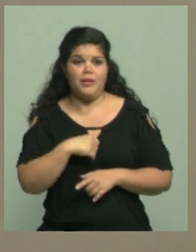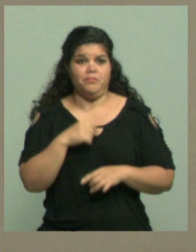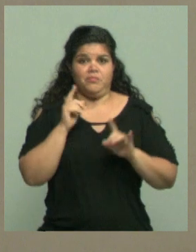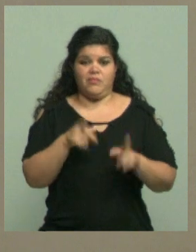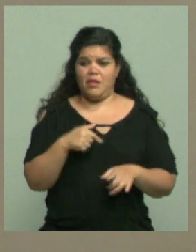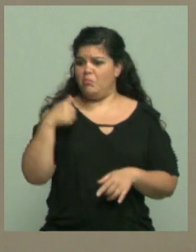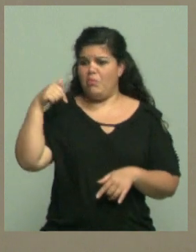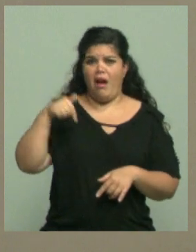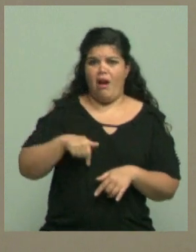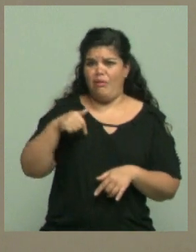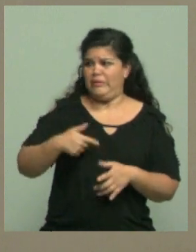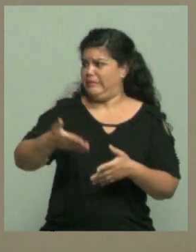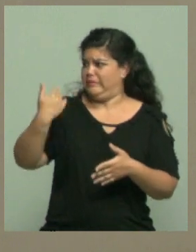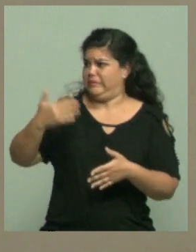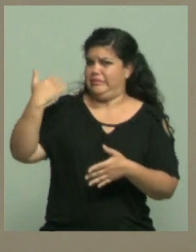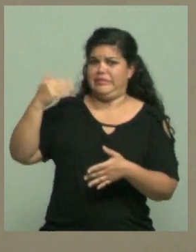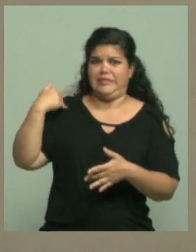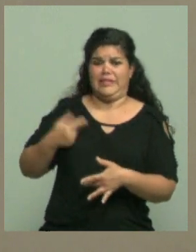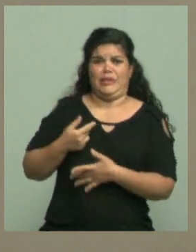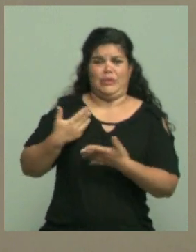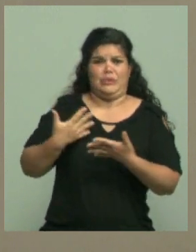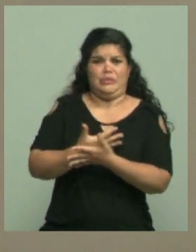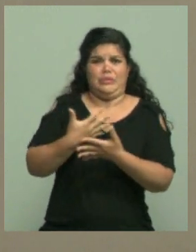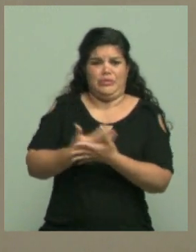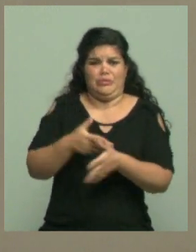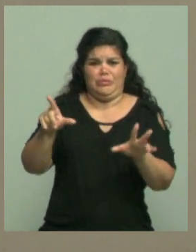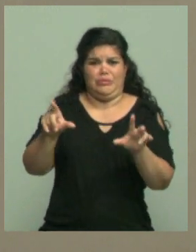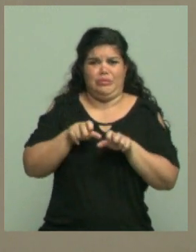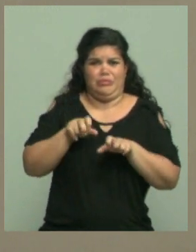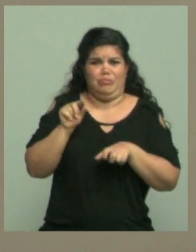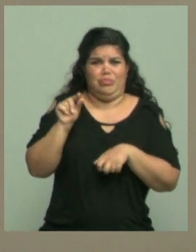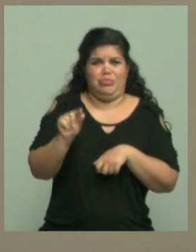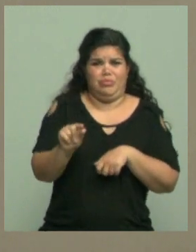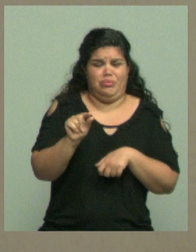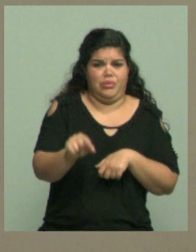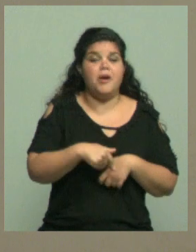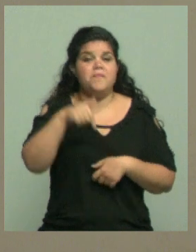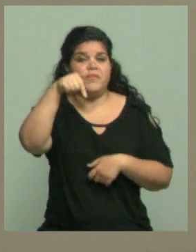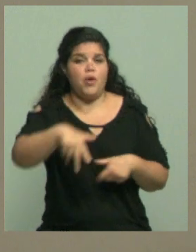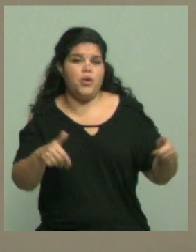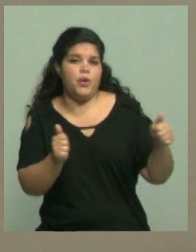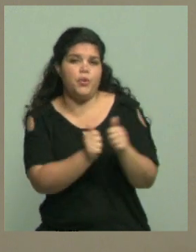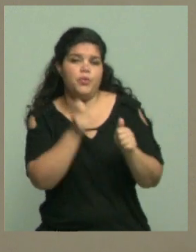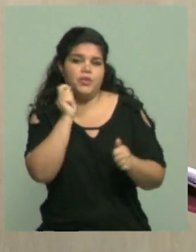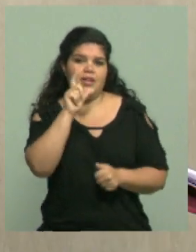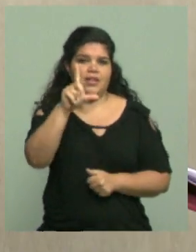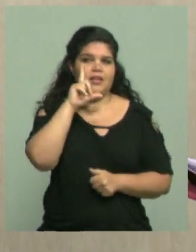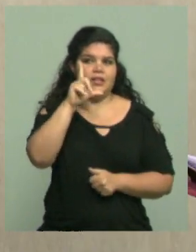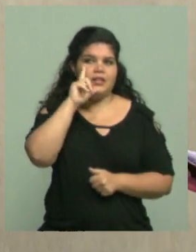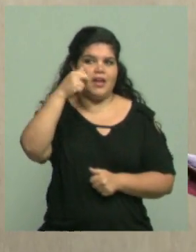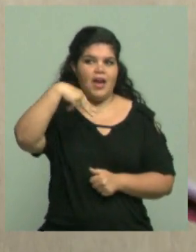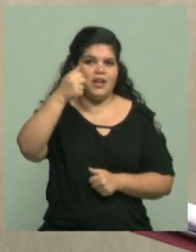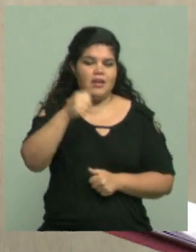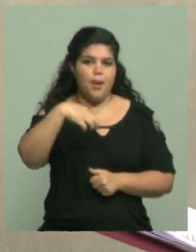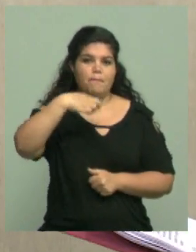cesado más allá de los números de inflación. Lo vamos a hablar con Liliana Matus, que es abogada previsional, a quien la tenemos en el estudio. Así es que